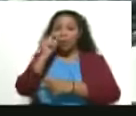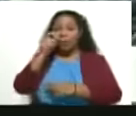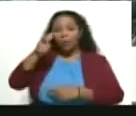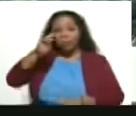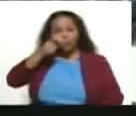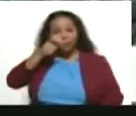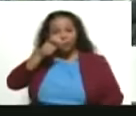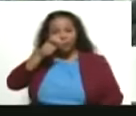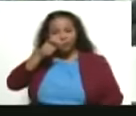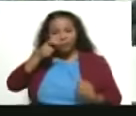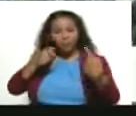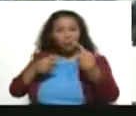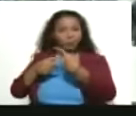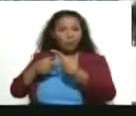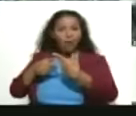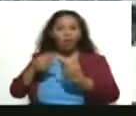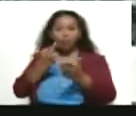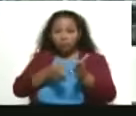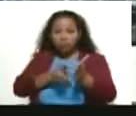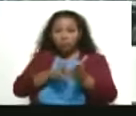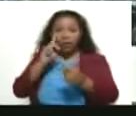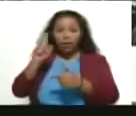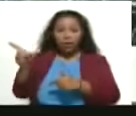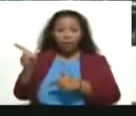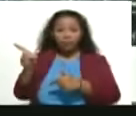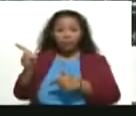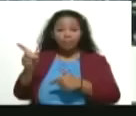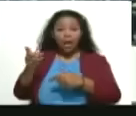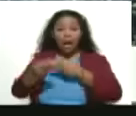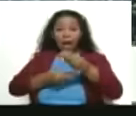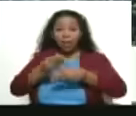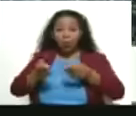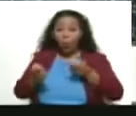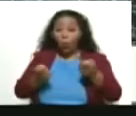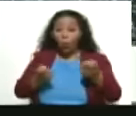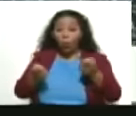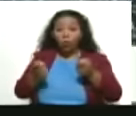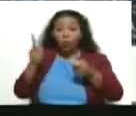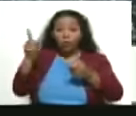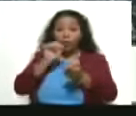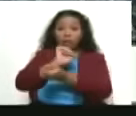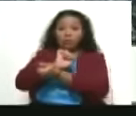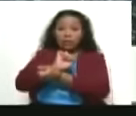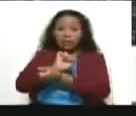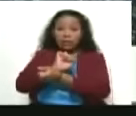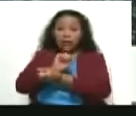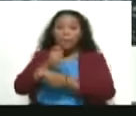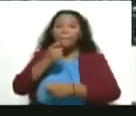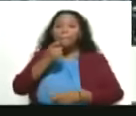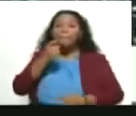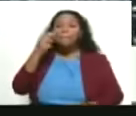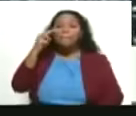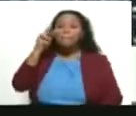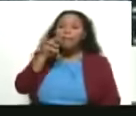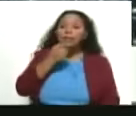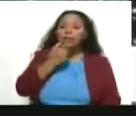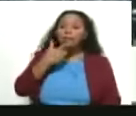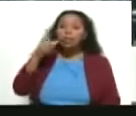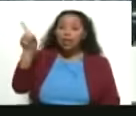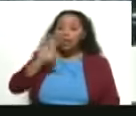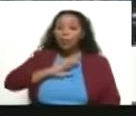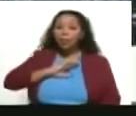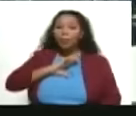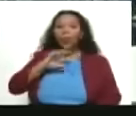Hichazo, ha ratificado que ha sido, bueno, tomado el control de este centro penitenciario de Vistahermosa ubicado en el estado Bolívar.